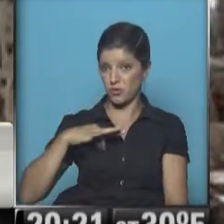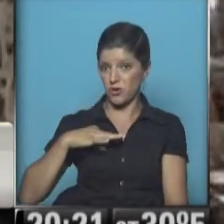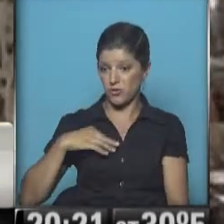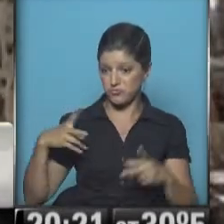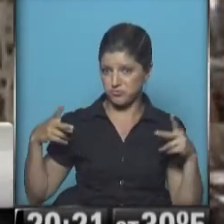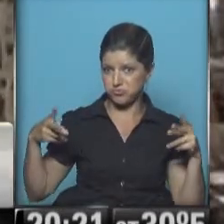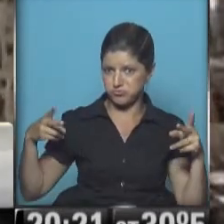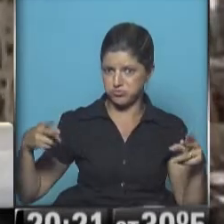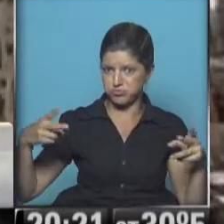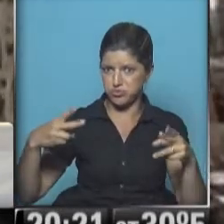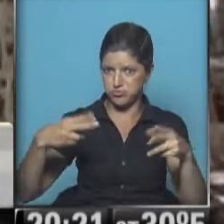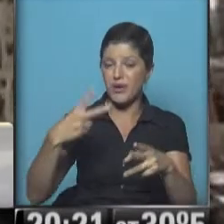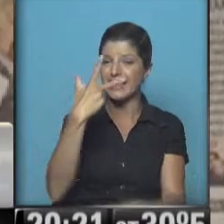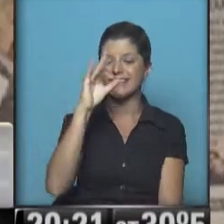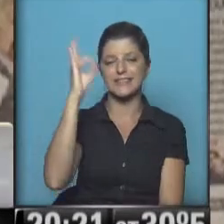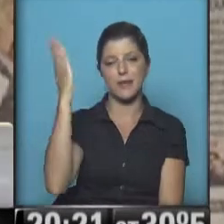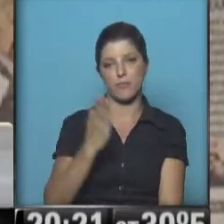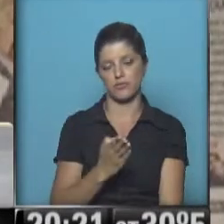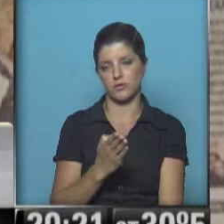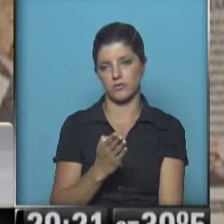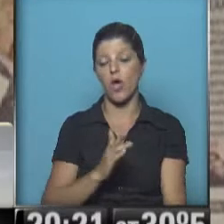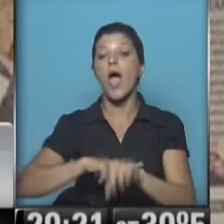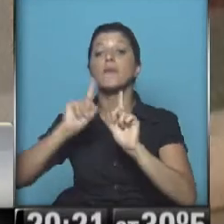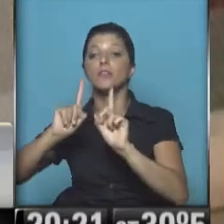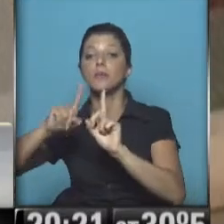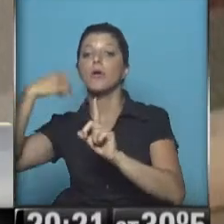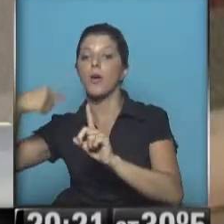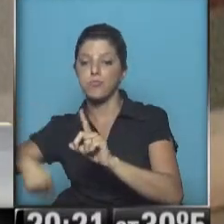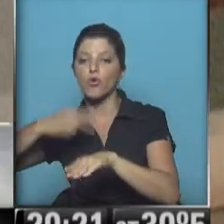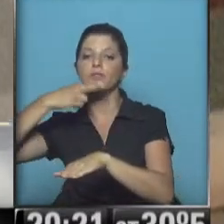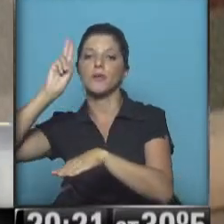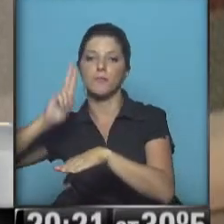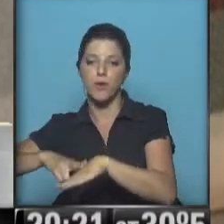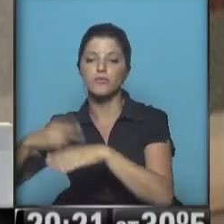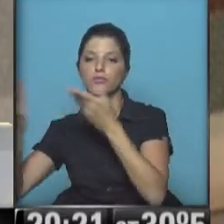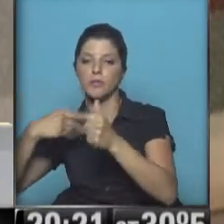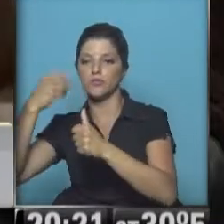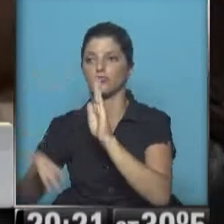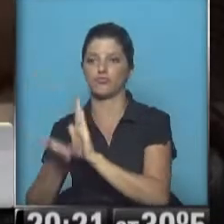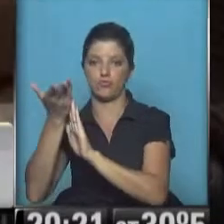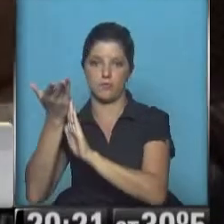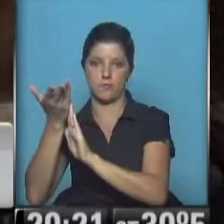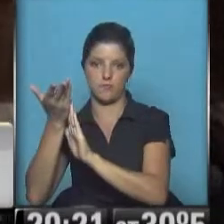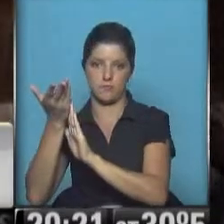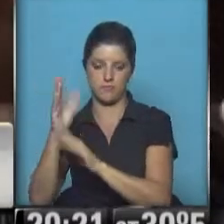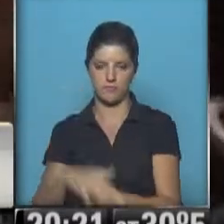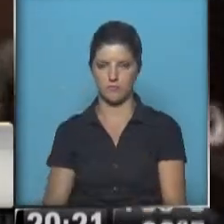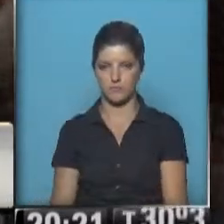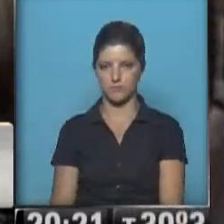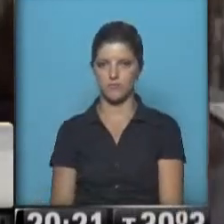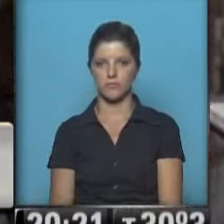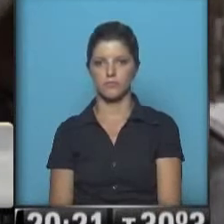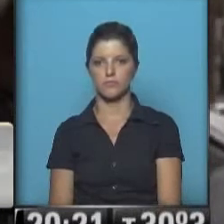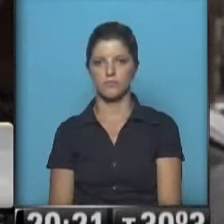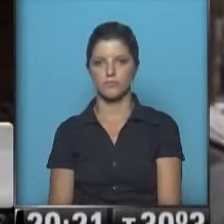recortados en un 30% mientras aumentan los impuestos y servicios tex en tempestades